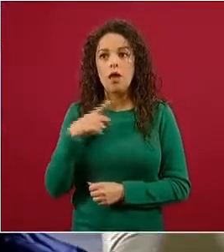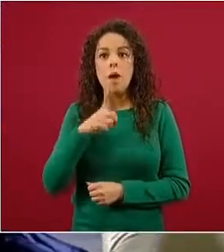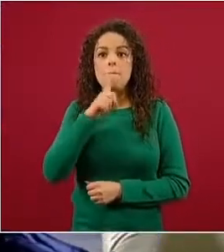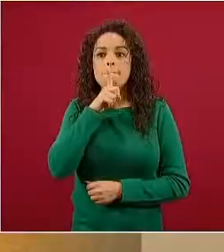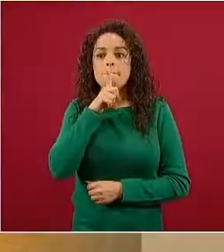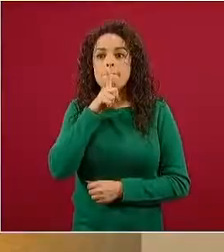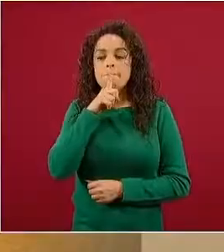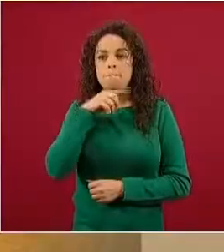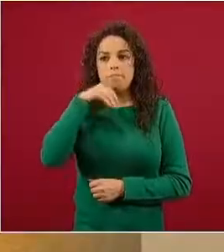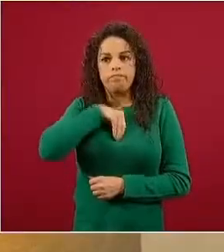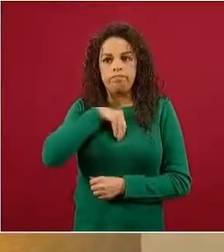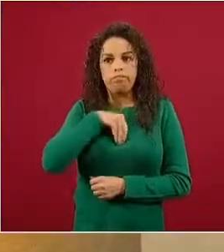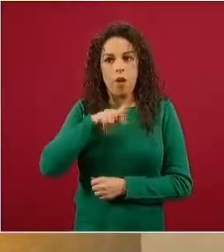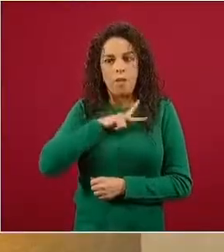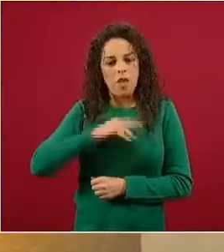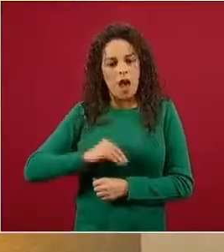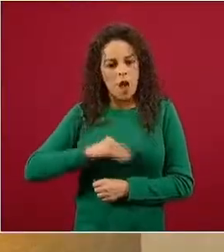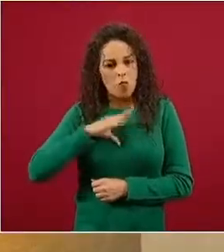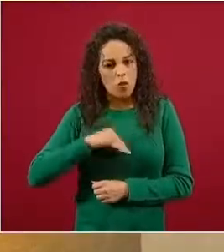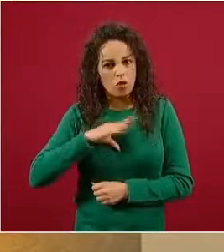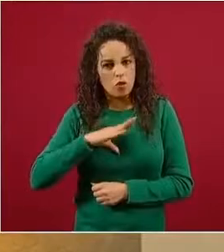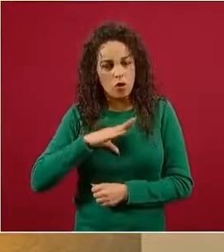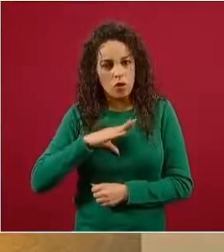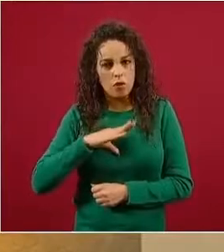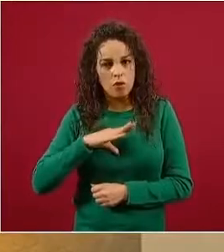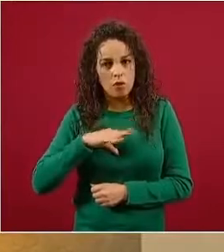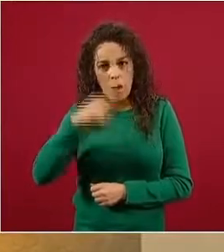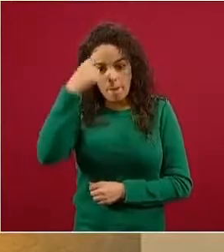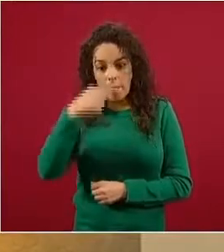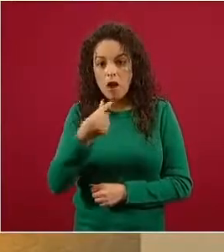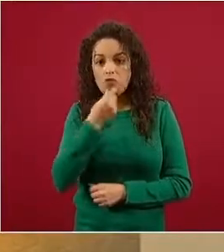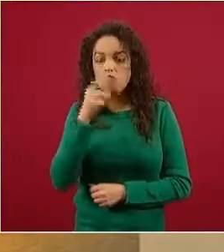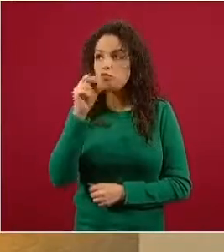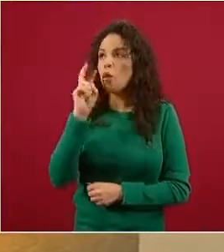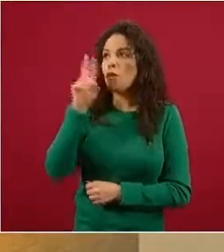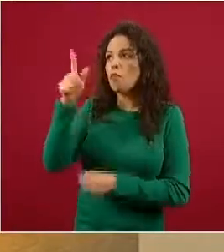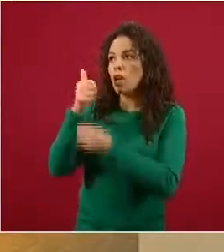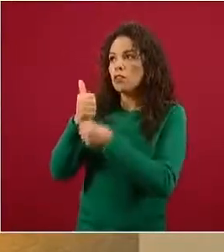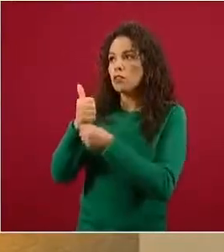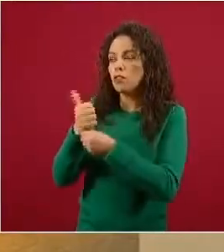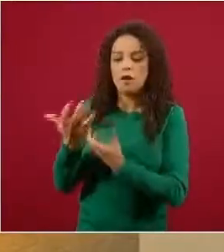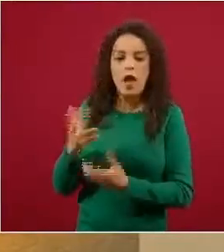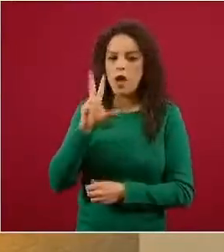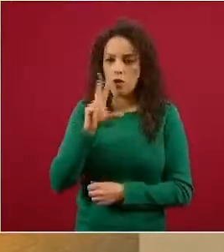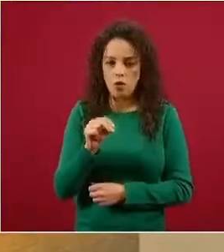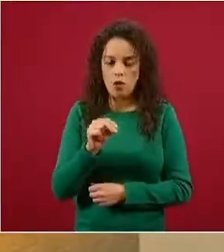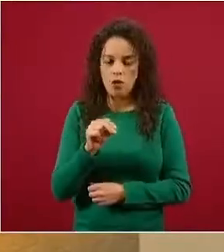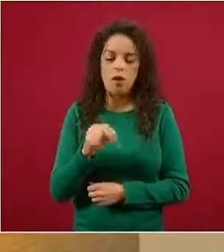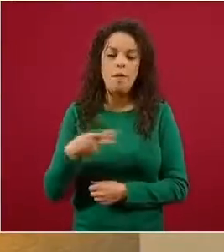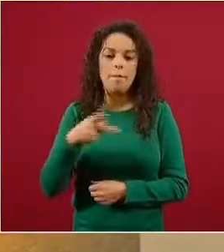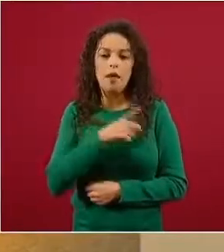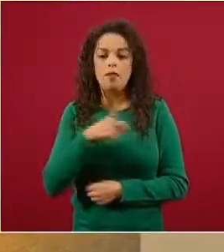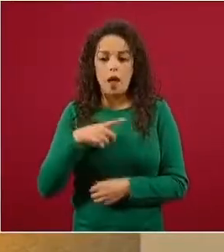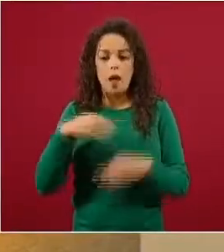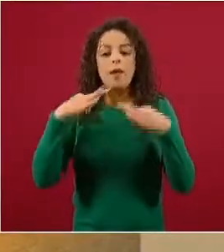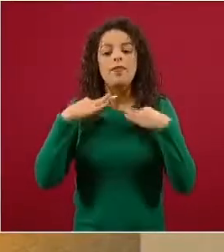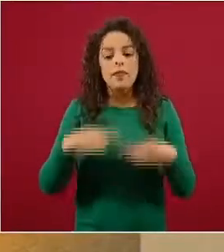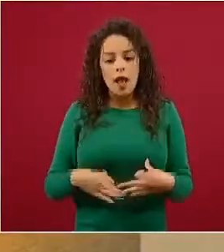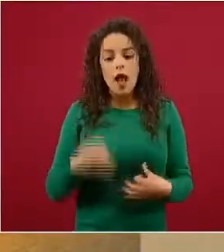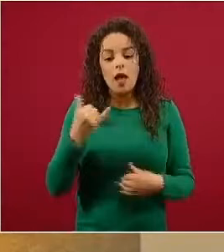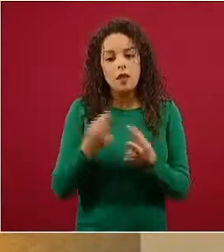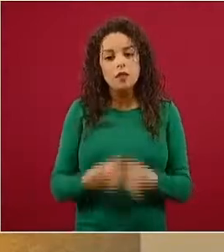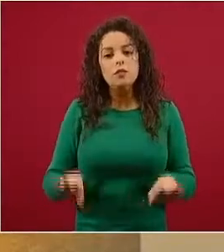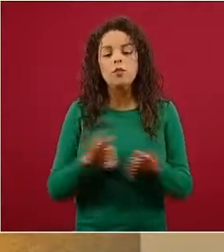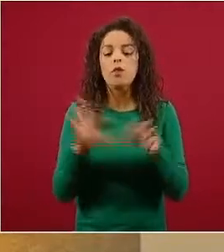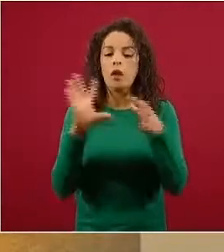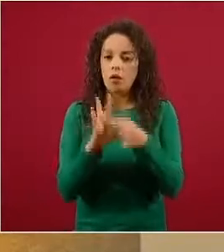y de la etapa del desarrollo en el que están los niños. Sin embargo, los niños realmente viven el duelo, solo que desde un